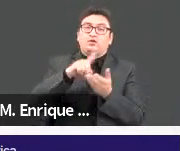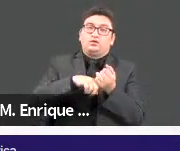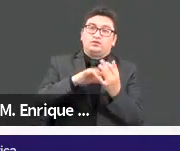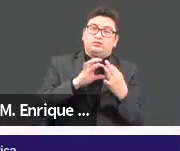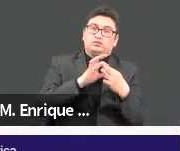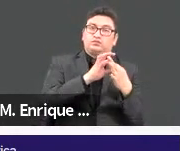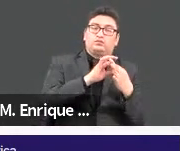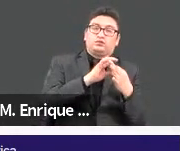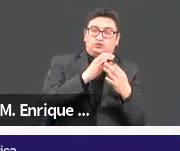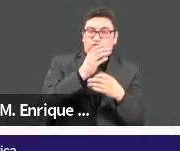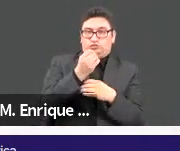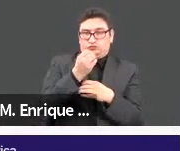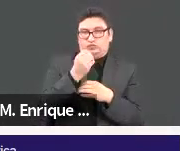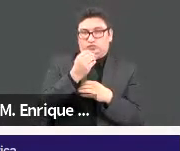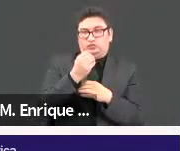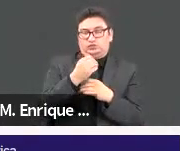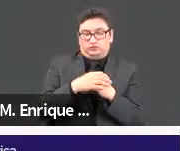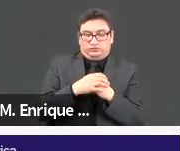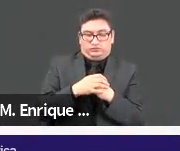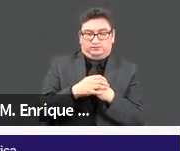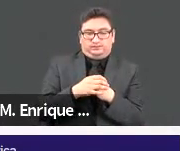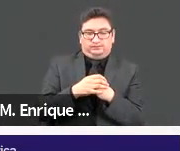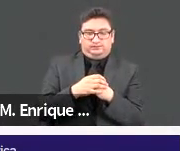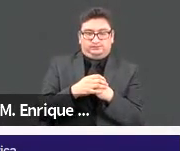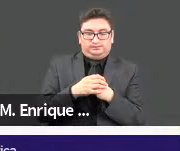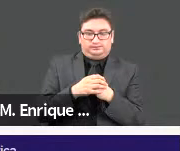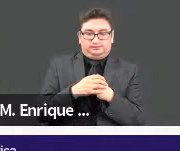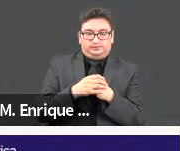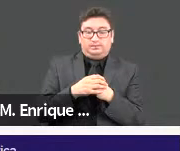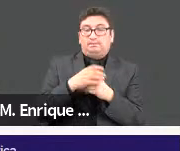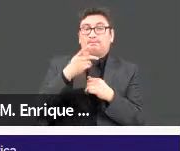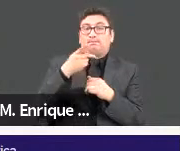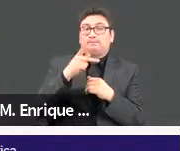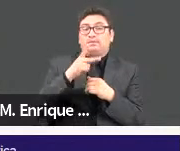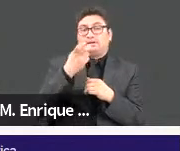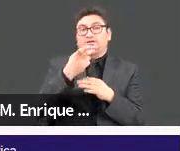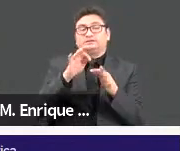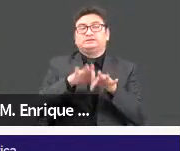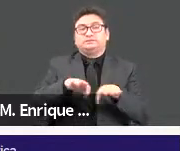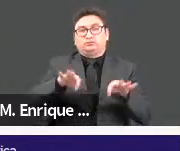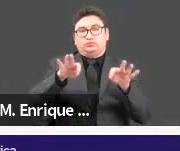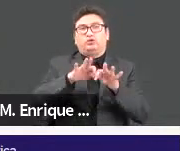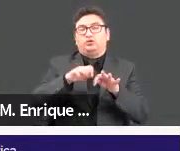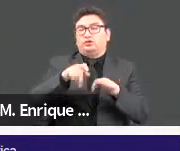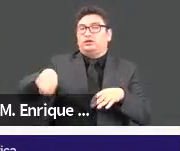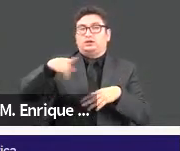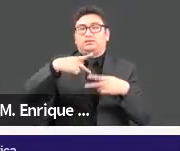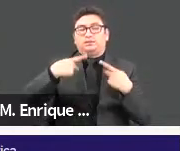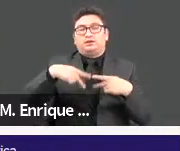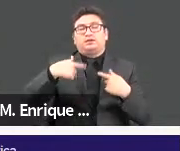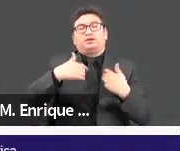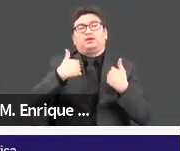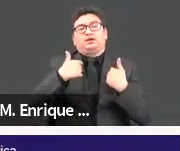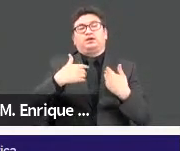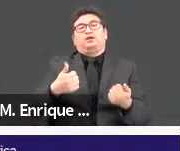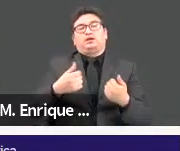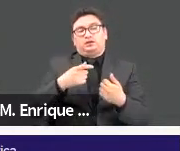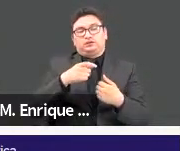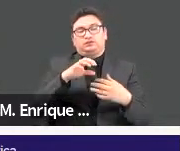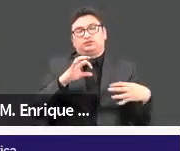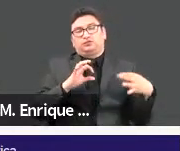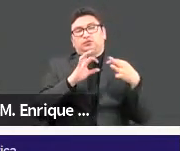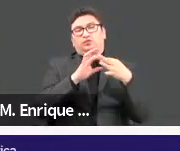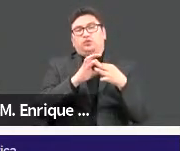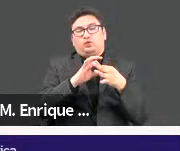a consultarlas, todas eran de 9ª época. Pero es importante para que el consultante determine